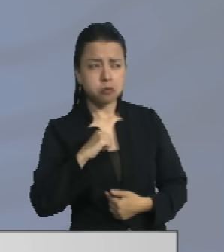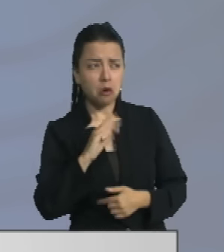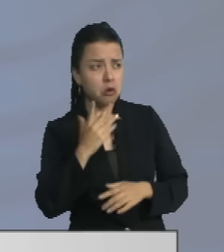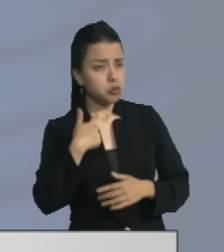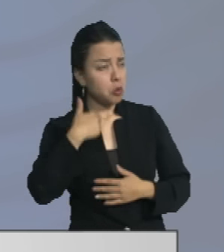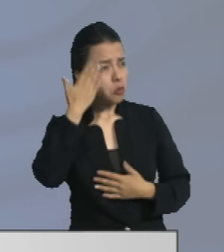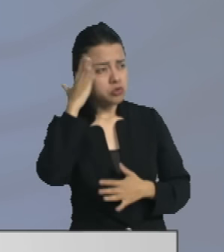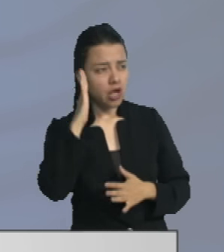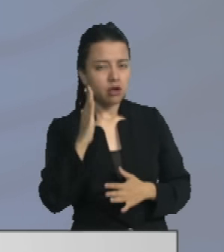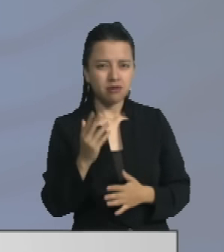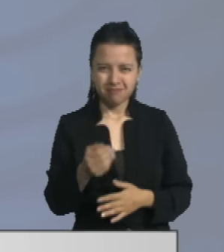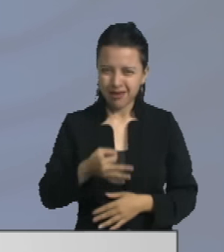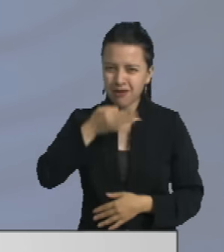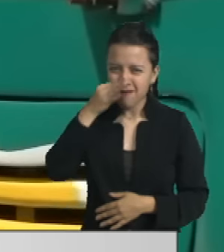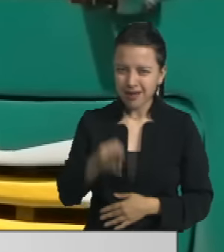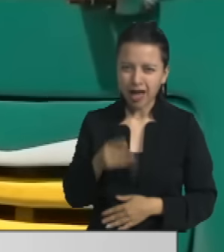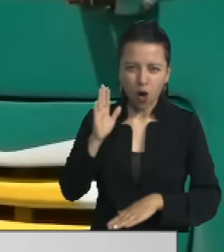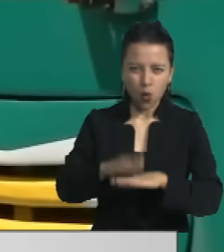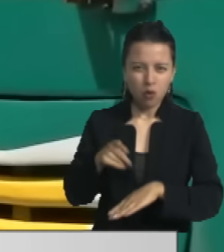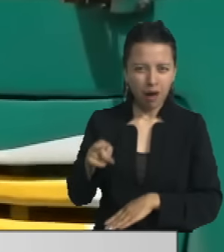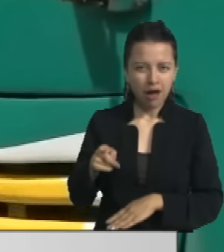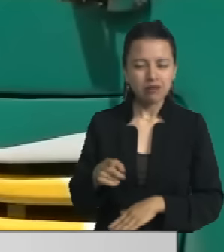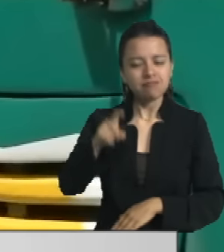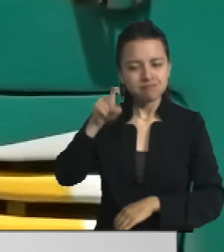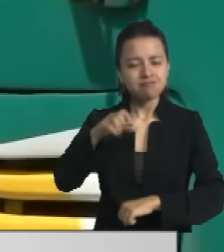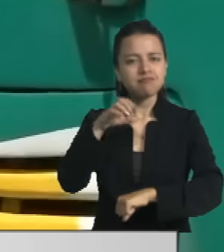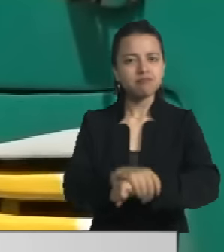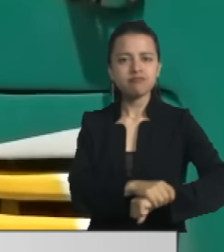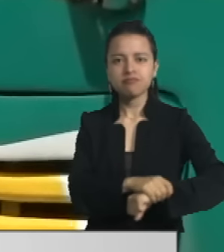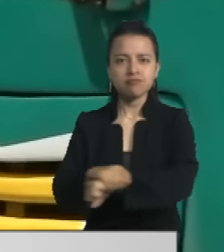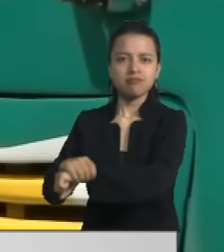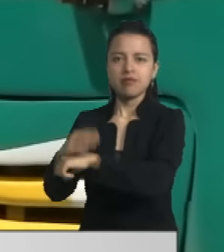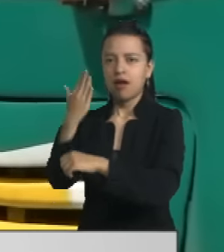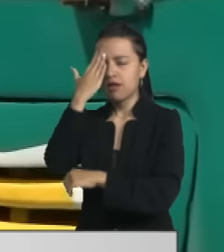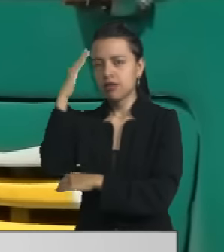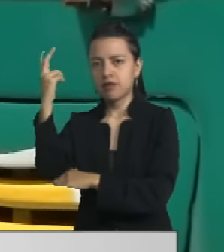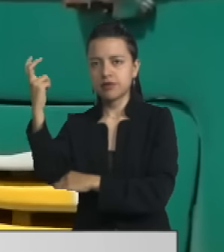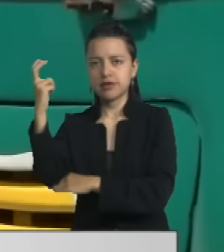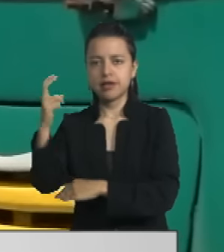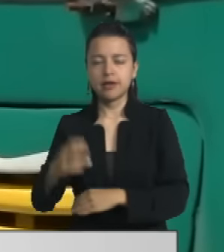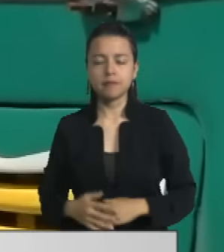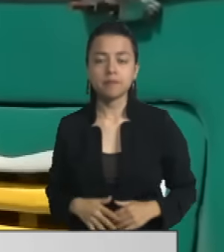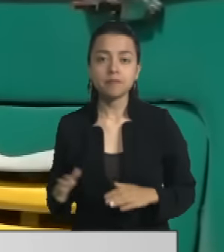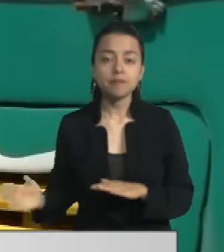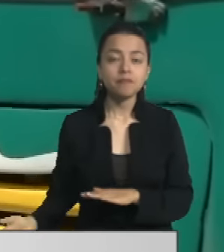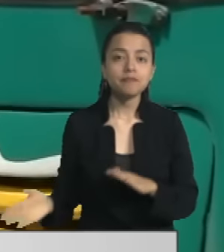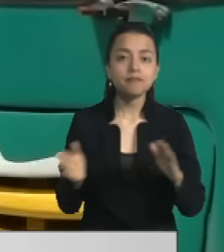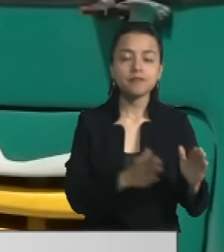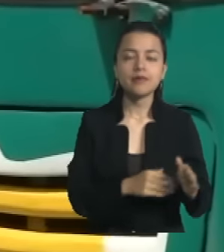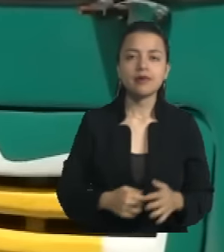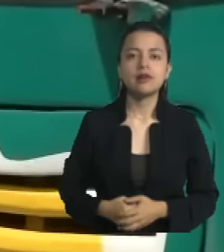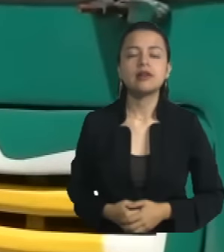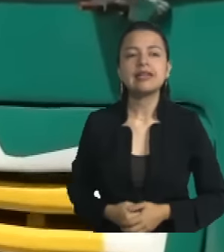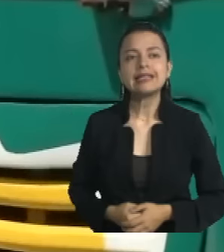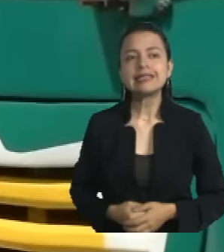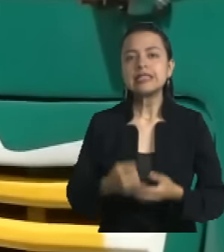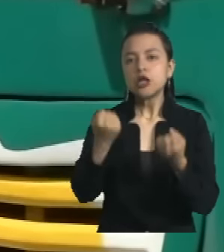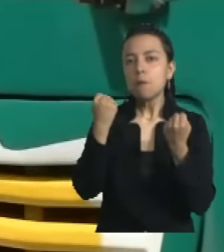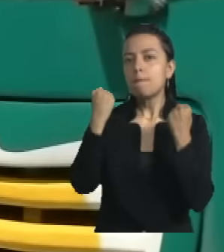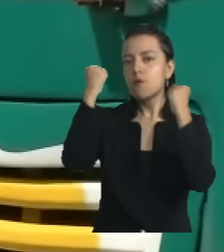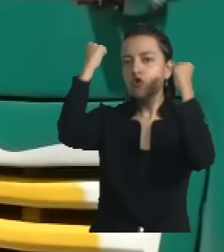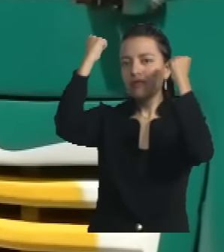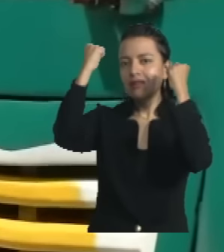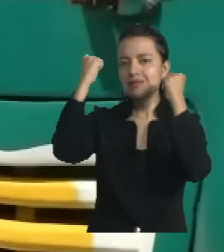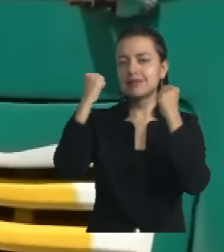decir la verdad y en otras noticias nuevamente hay protestas de transportadores en Barranquilla y el